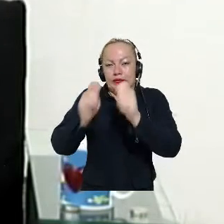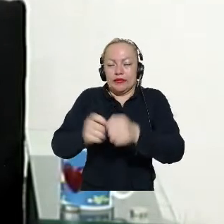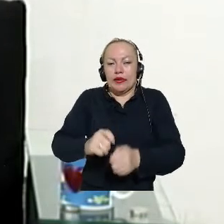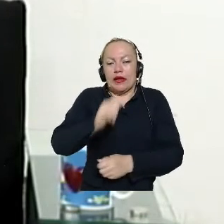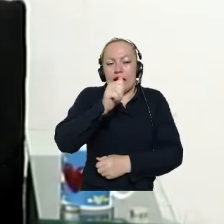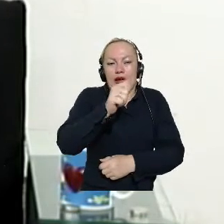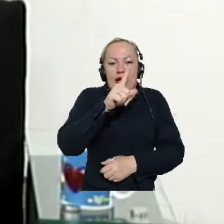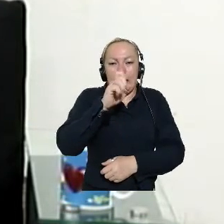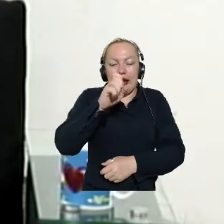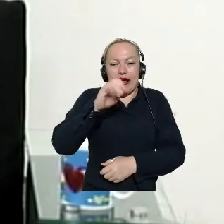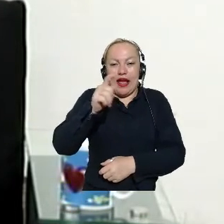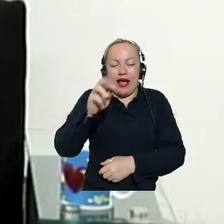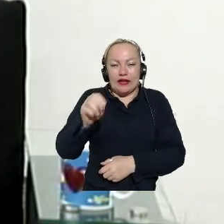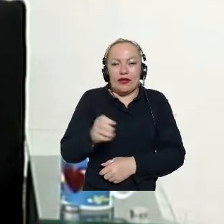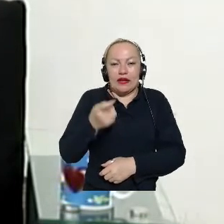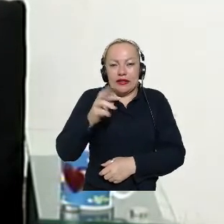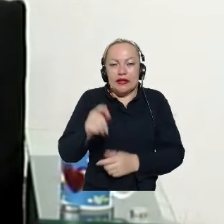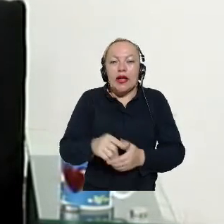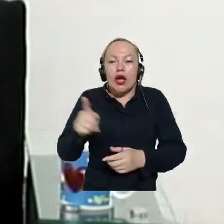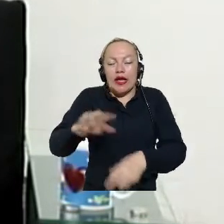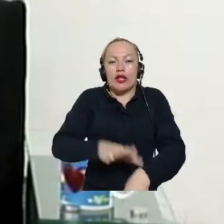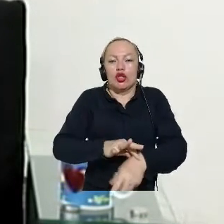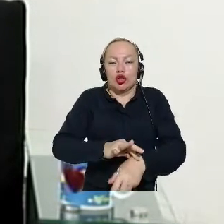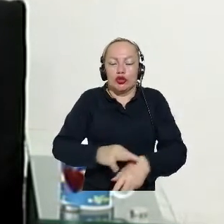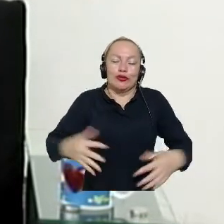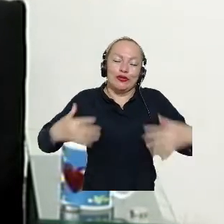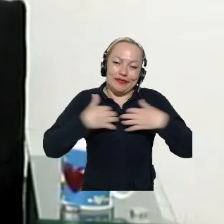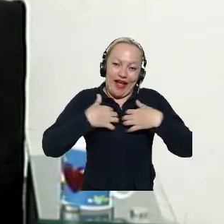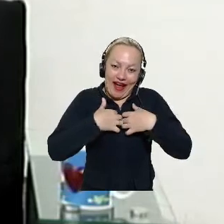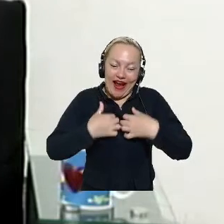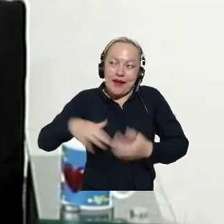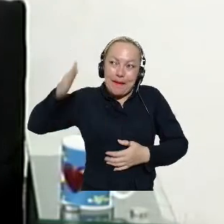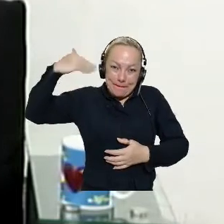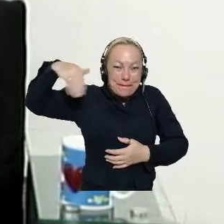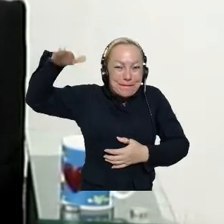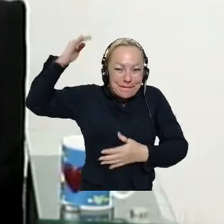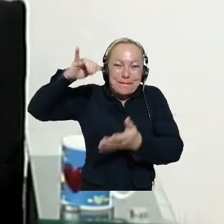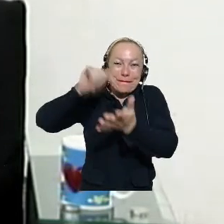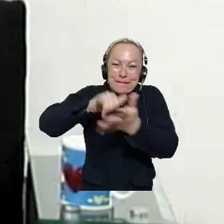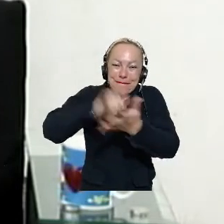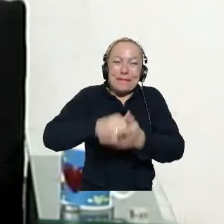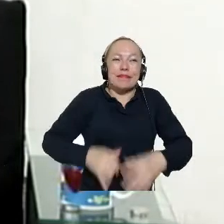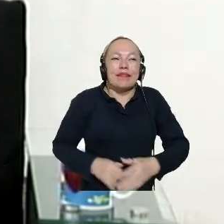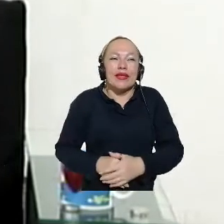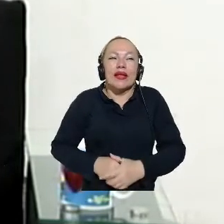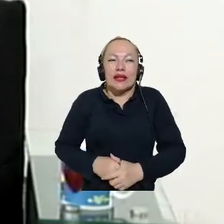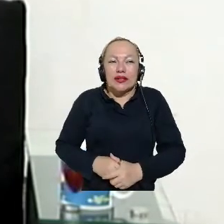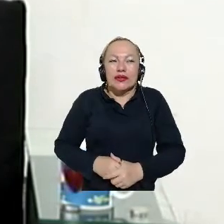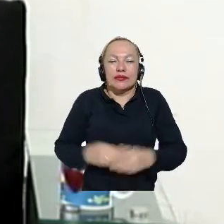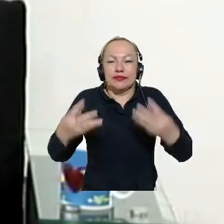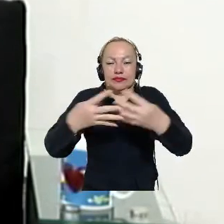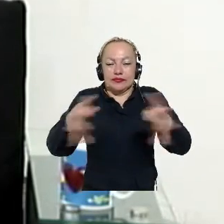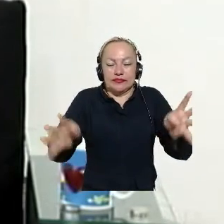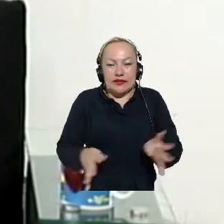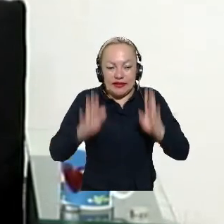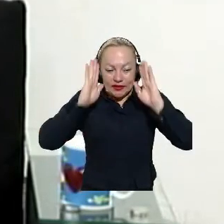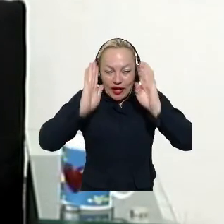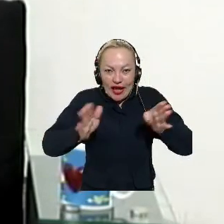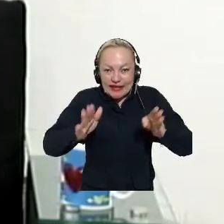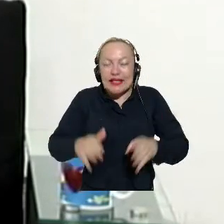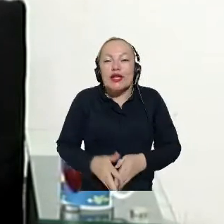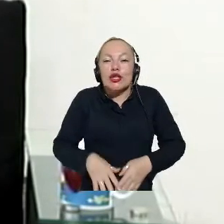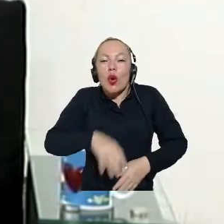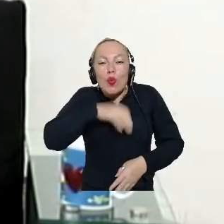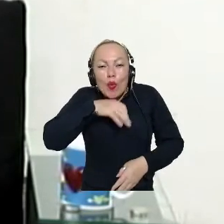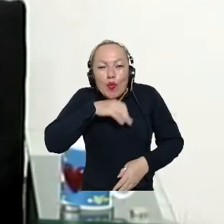Cardini. Era el veterinario que estaba a cargo de este centro de atención a estos